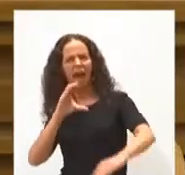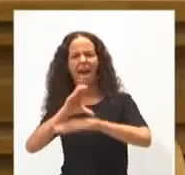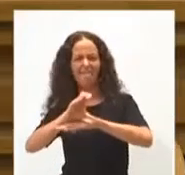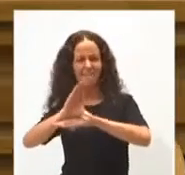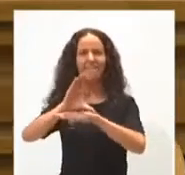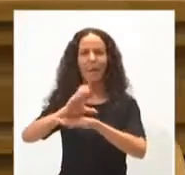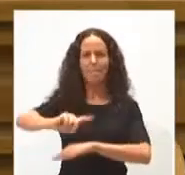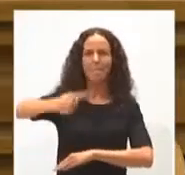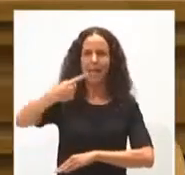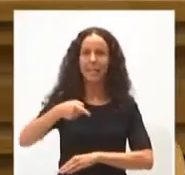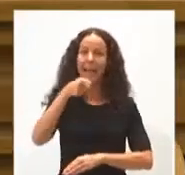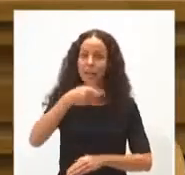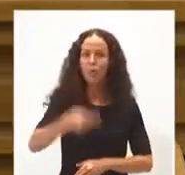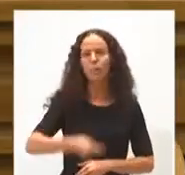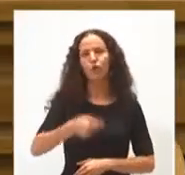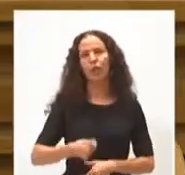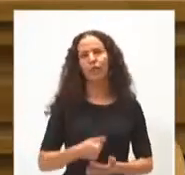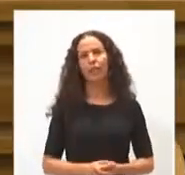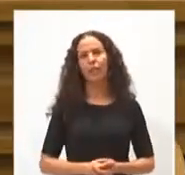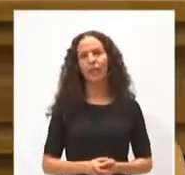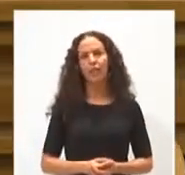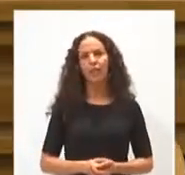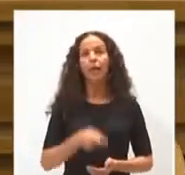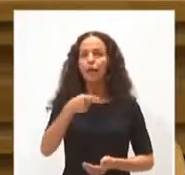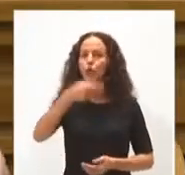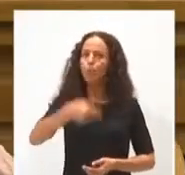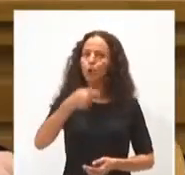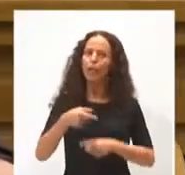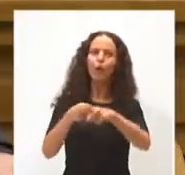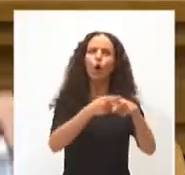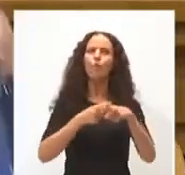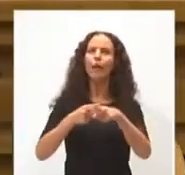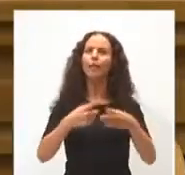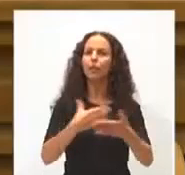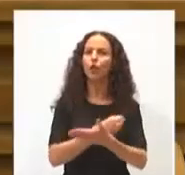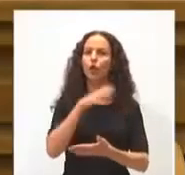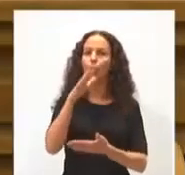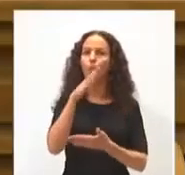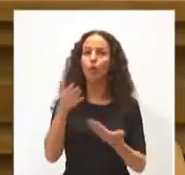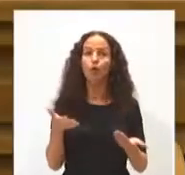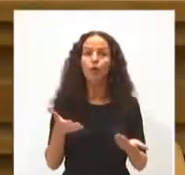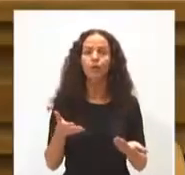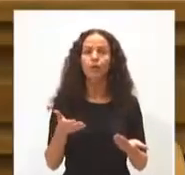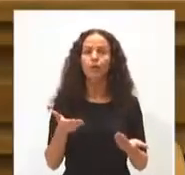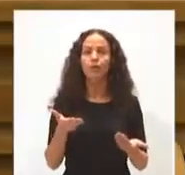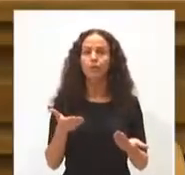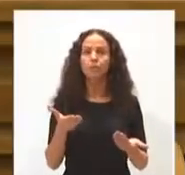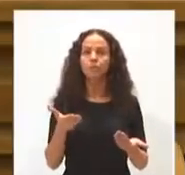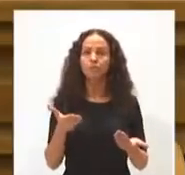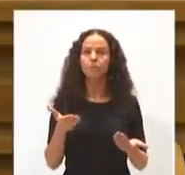educación esto es importante y conviene que entre todos lo compartamos porque con críticas o sin ellas la verdad es que